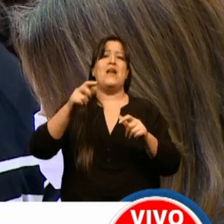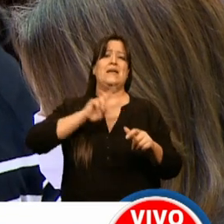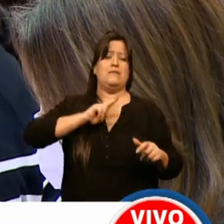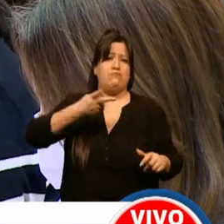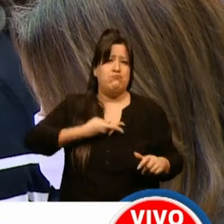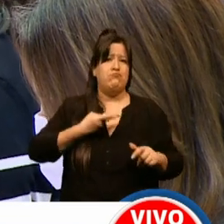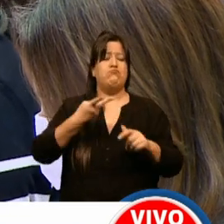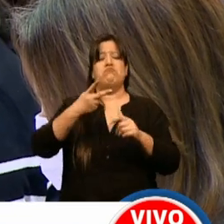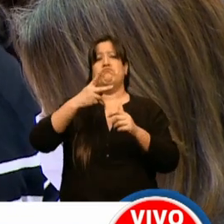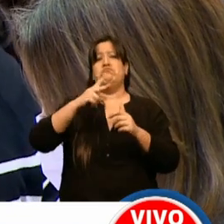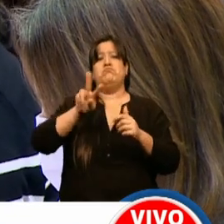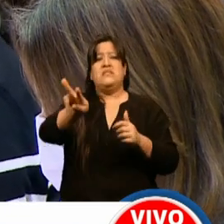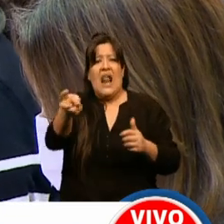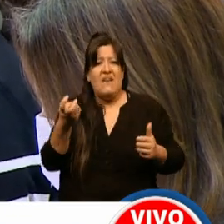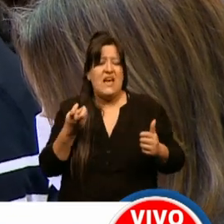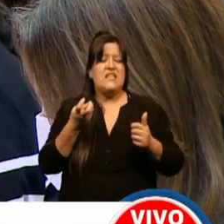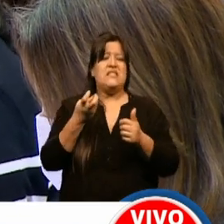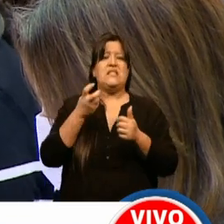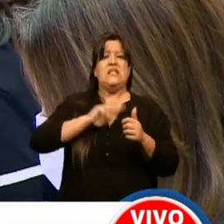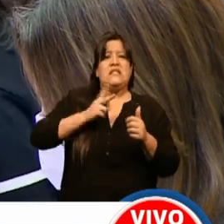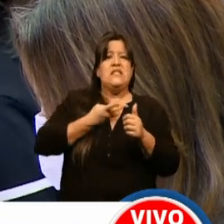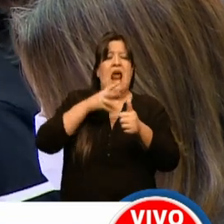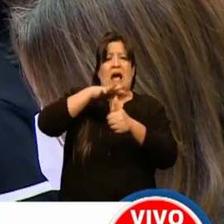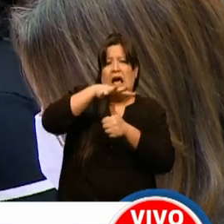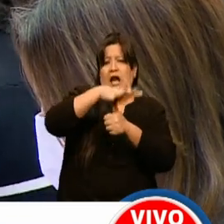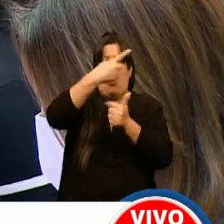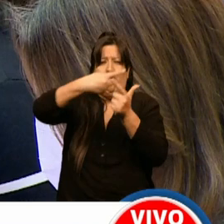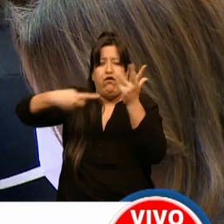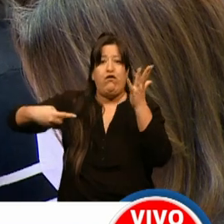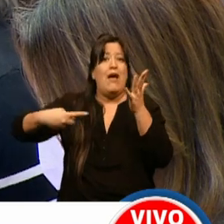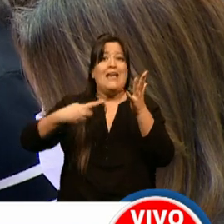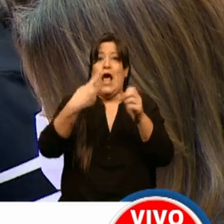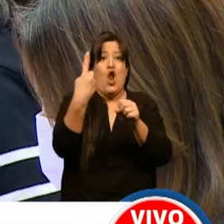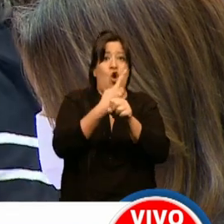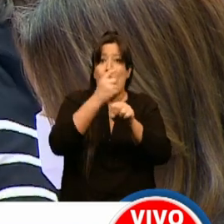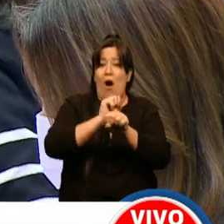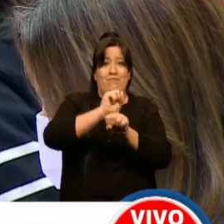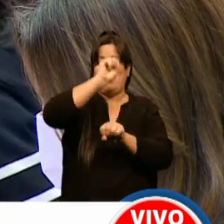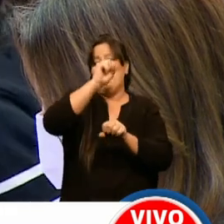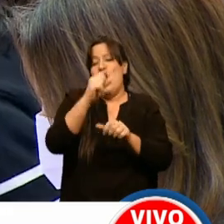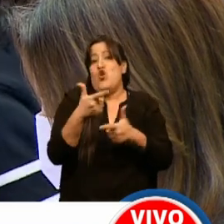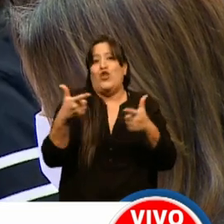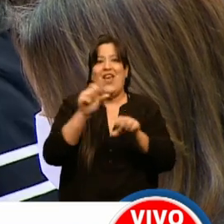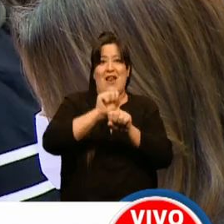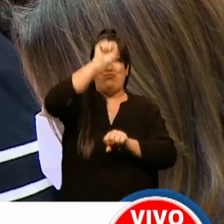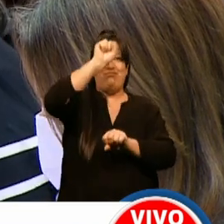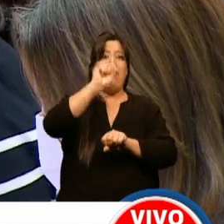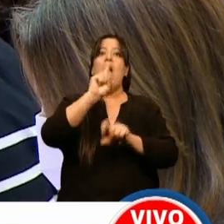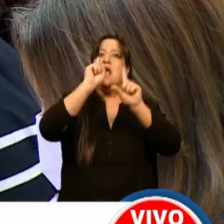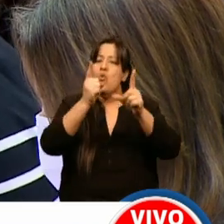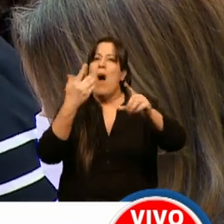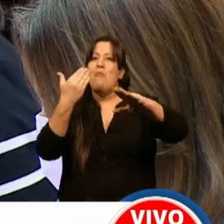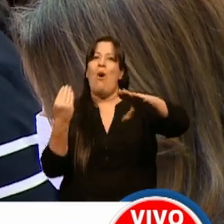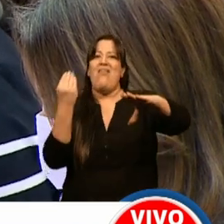transexuales o travestis que no hayan terminado la escuela puedan ingresar al estado nacional exigiéndole